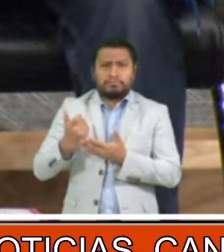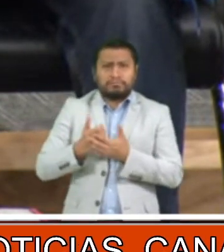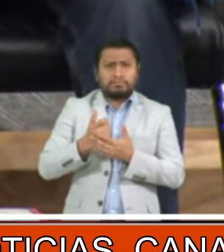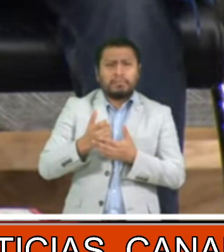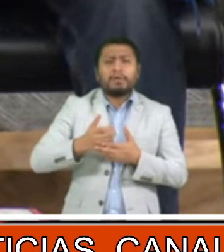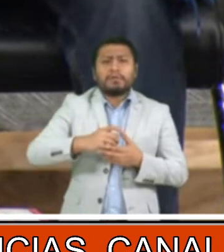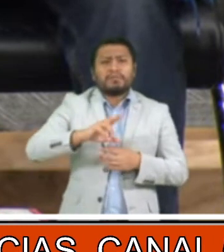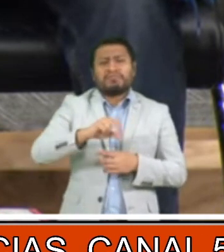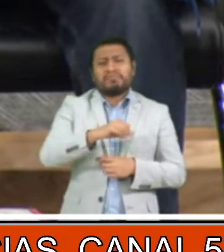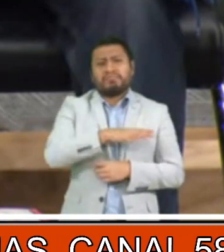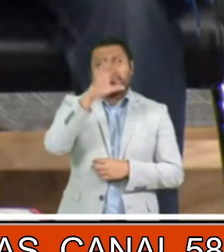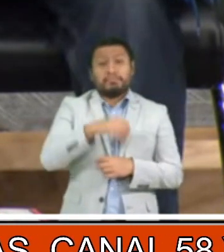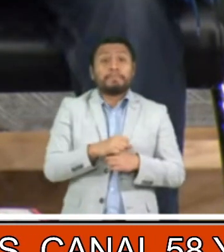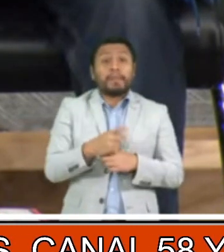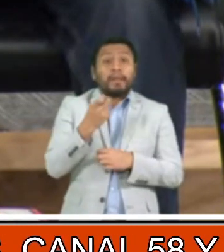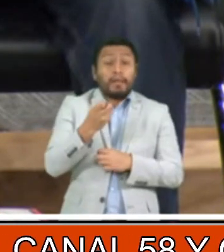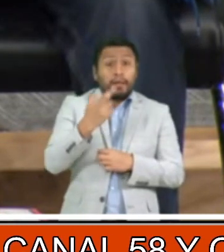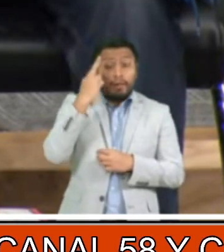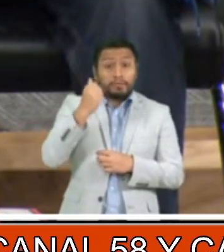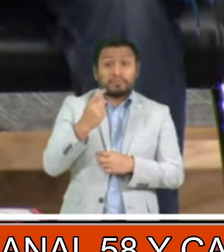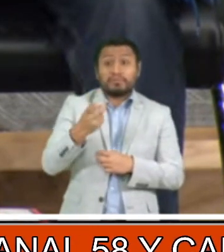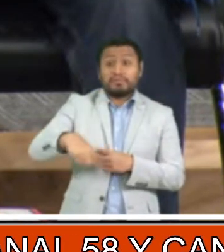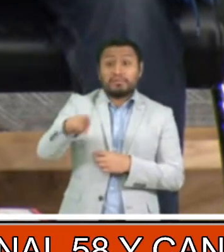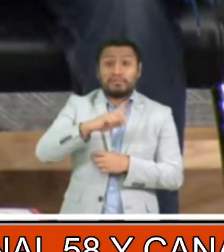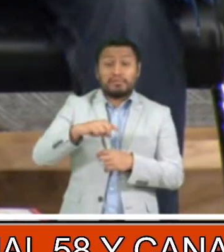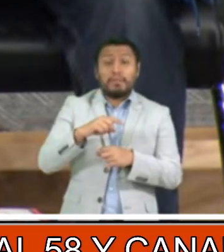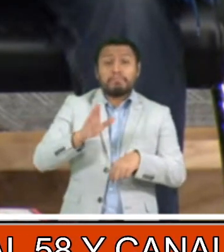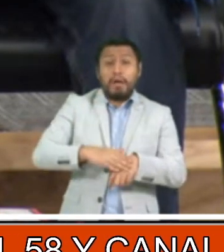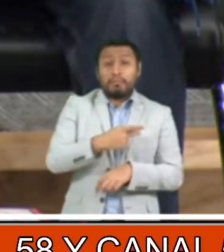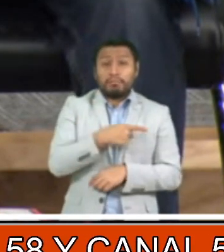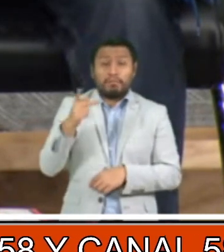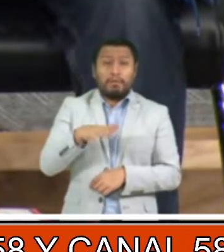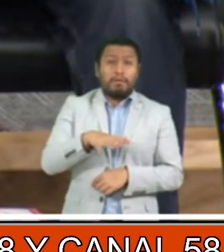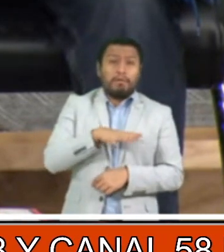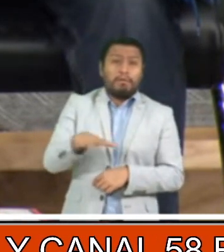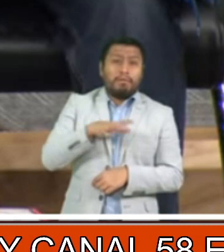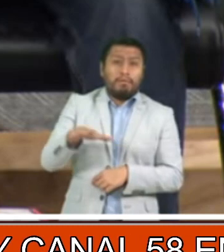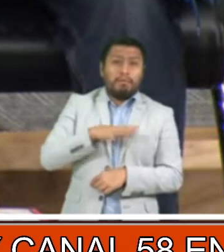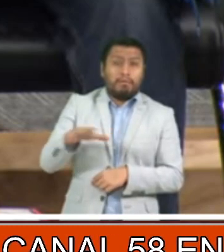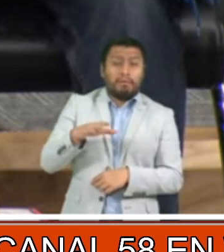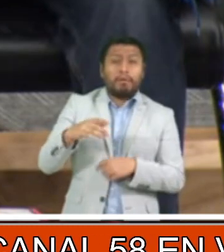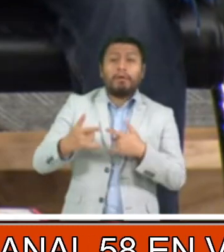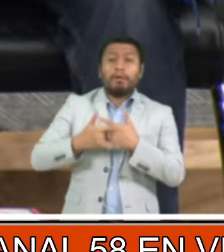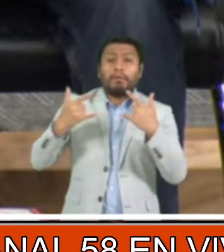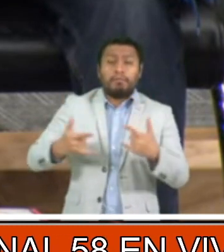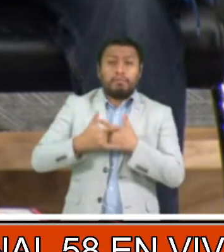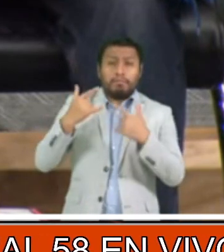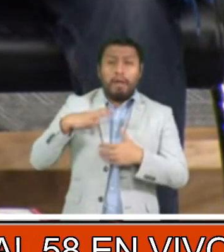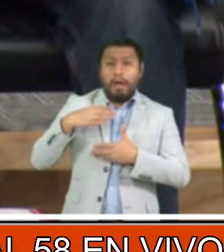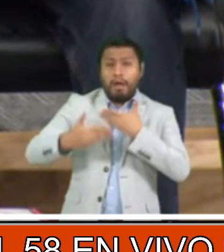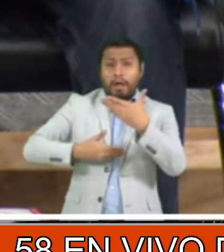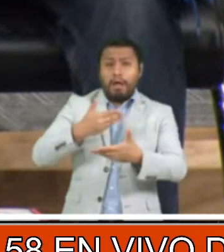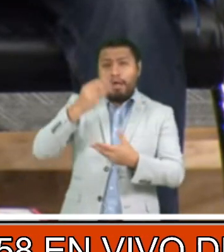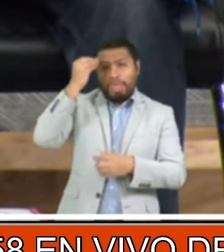ello, despreció a los que menos tienen, a los más desposeídos y a los que históricamente han sido olvidados y